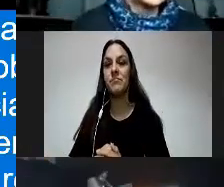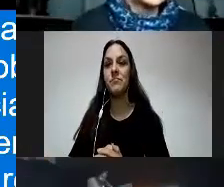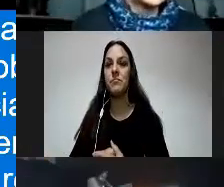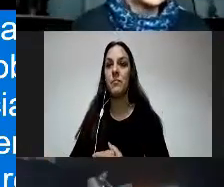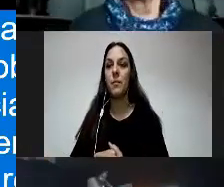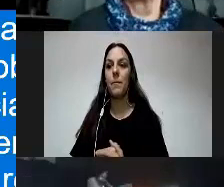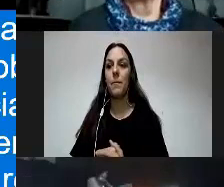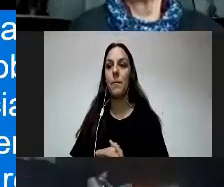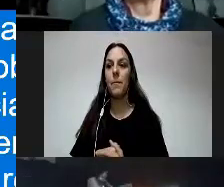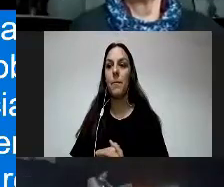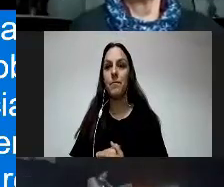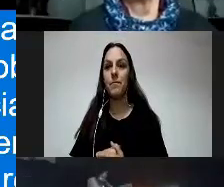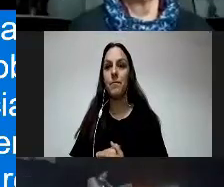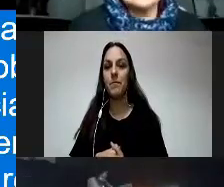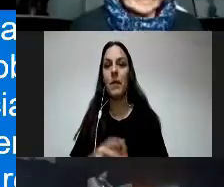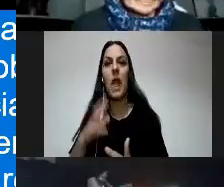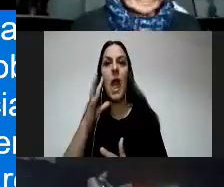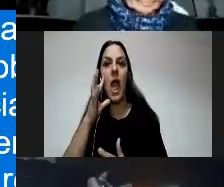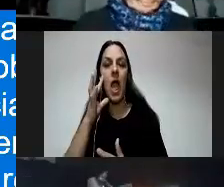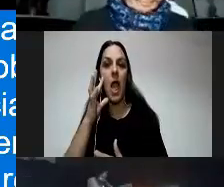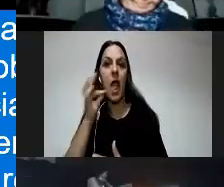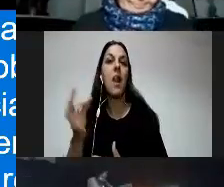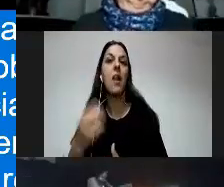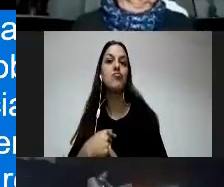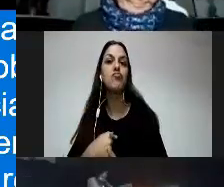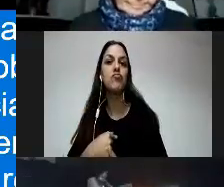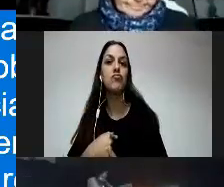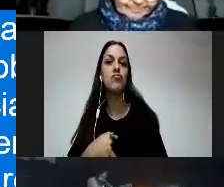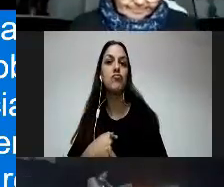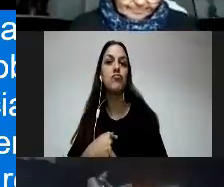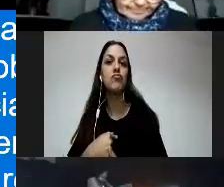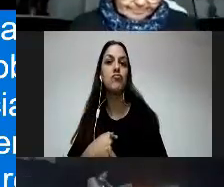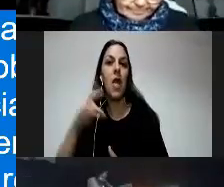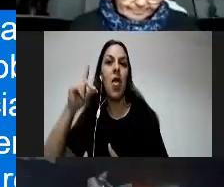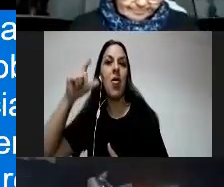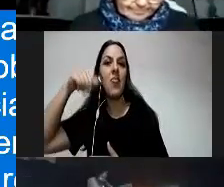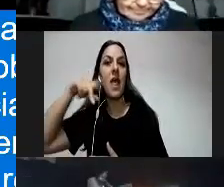el comentario que yo, o sea, Daniel Burke quería hacer un comentario, habiliten.